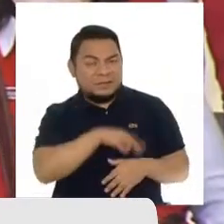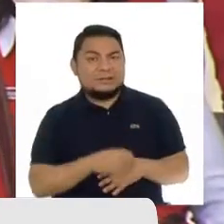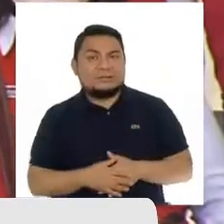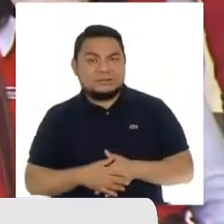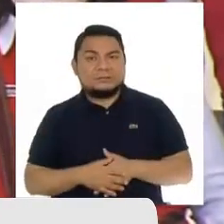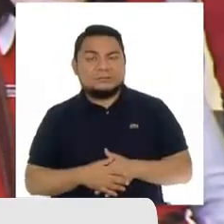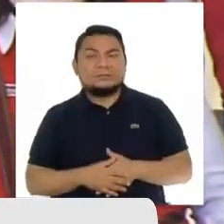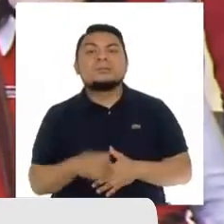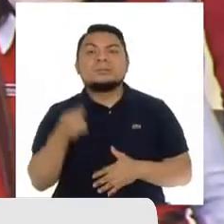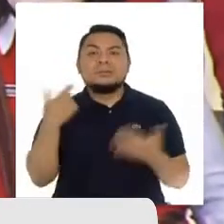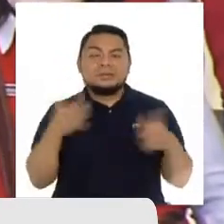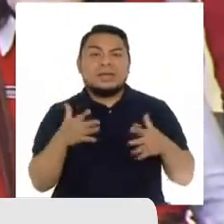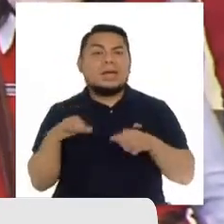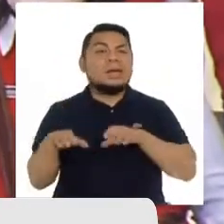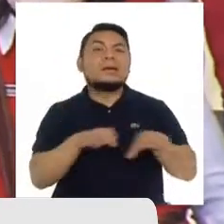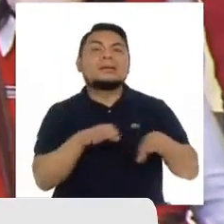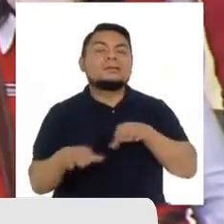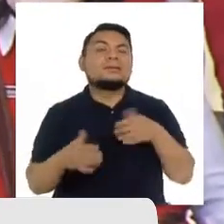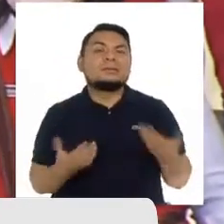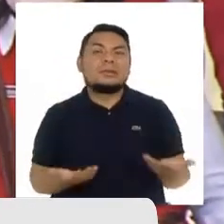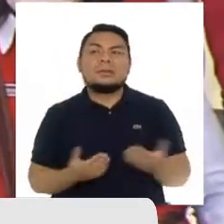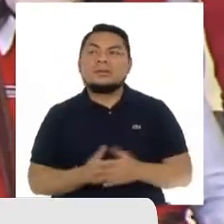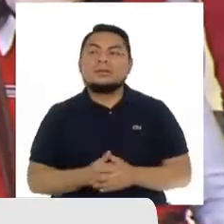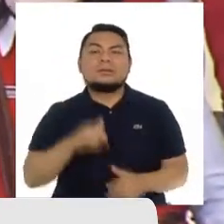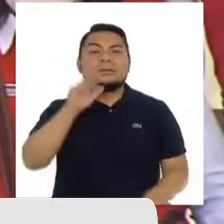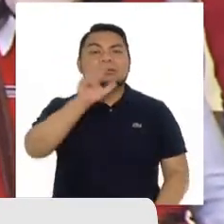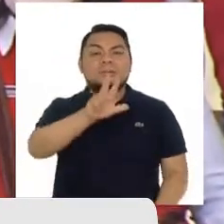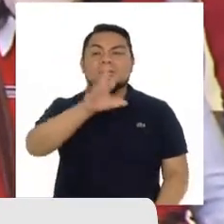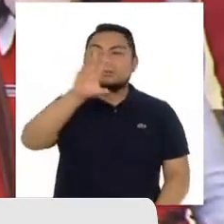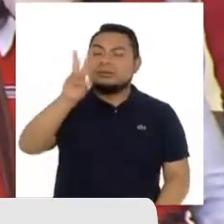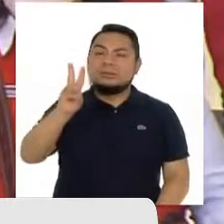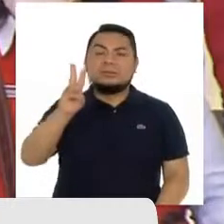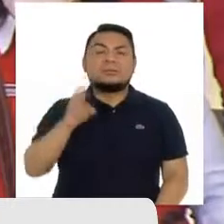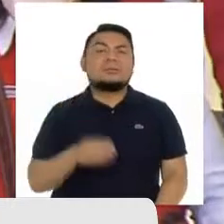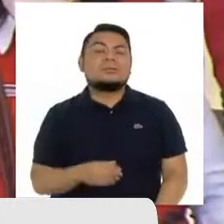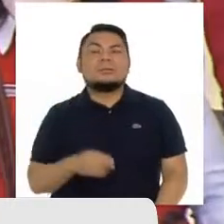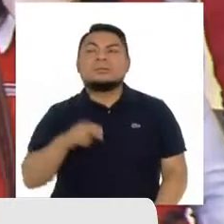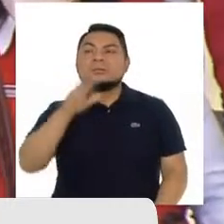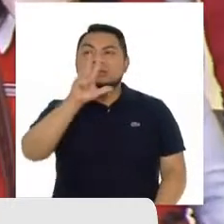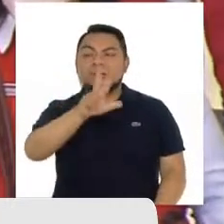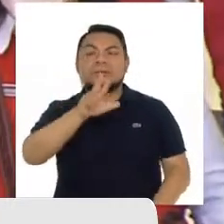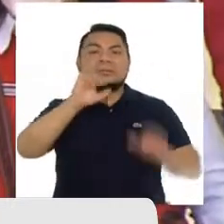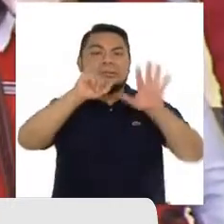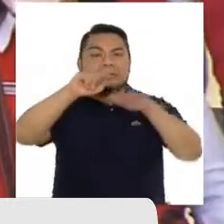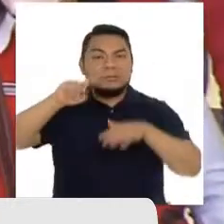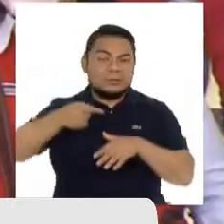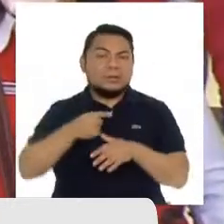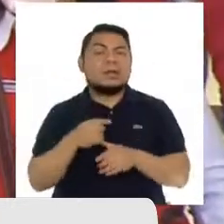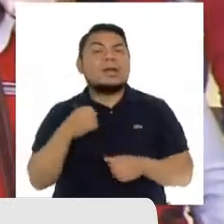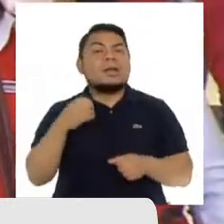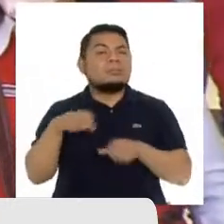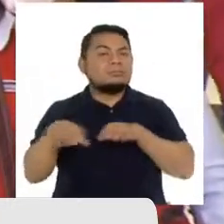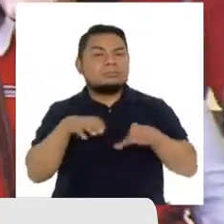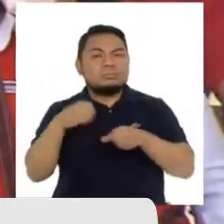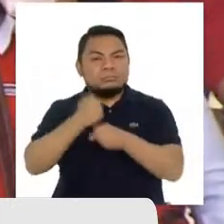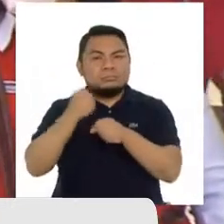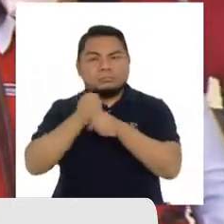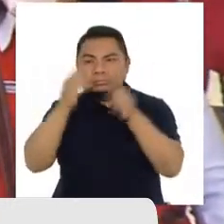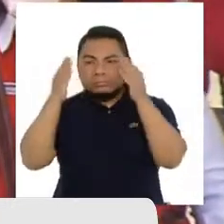se han ejecutado 36 opera 36 mil operativos policiales